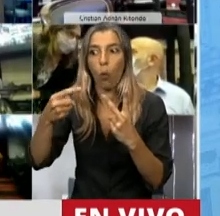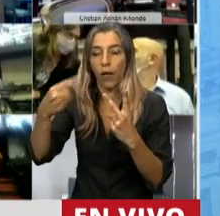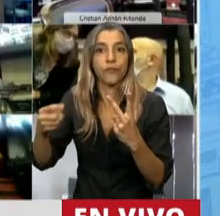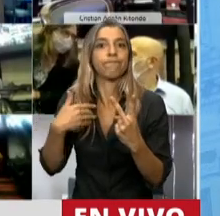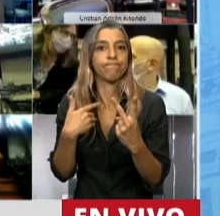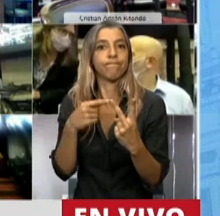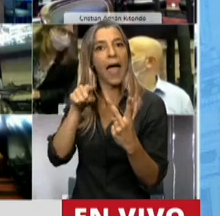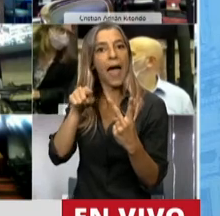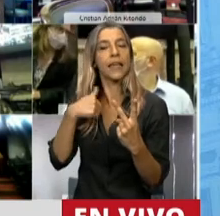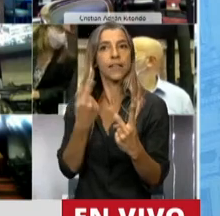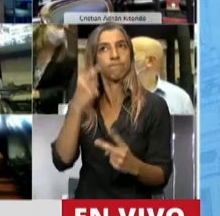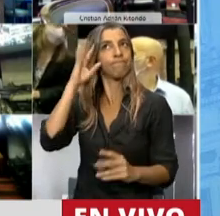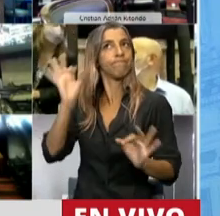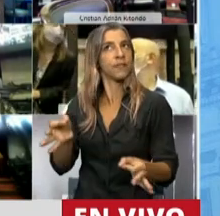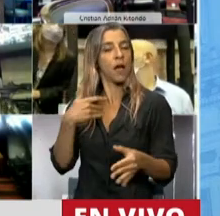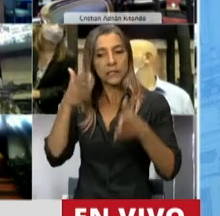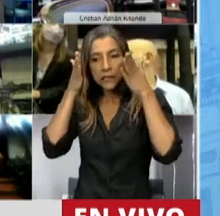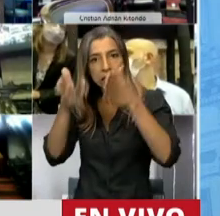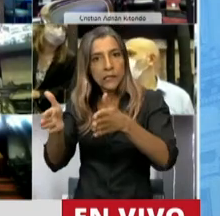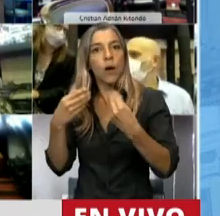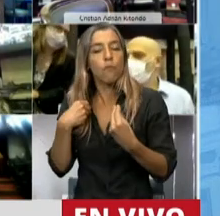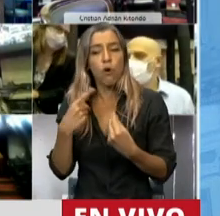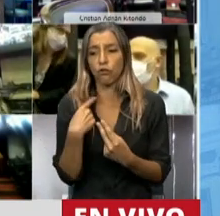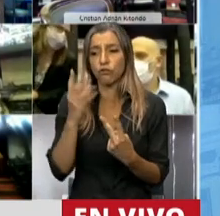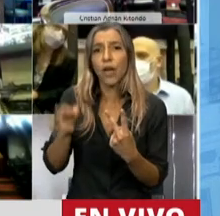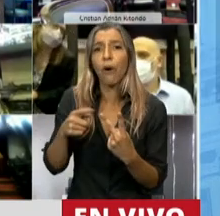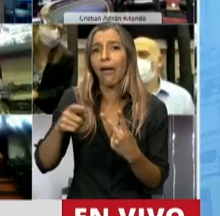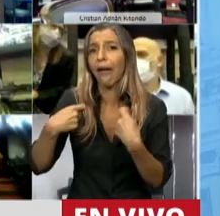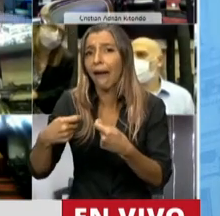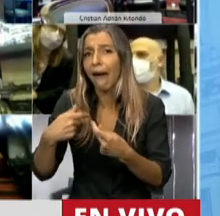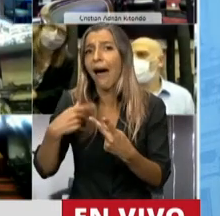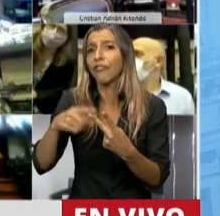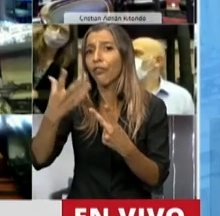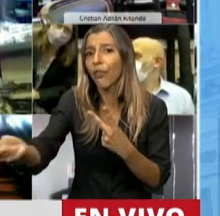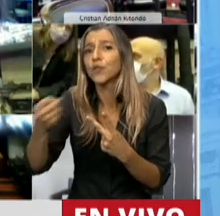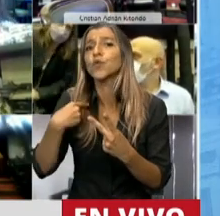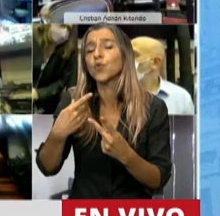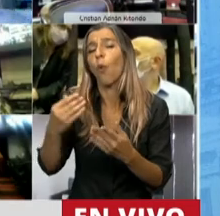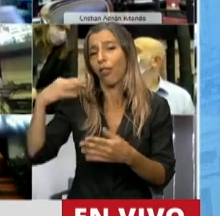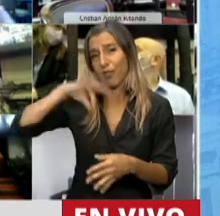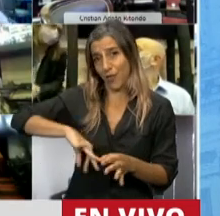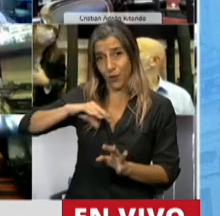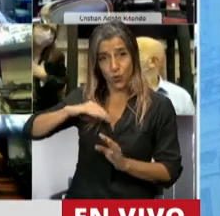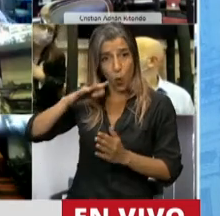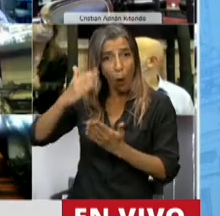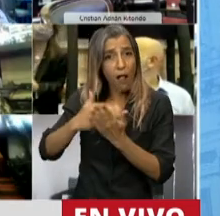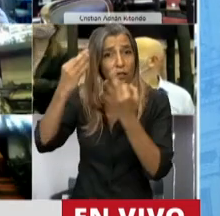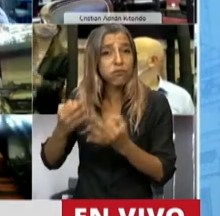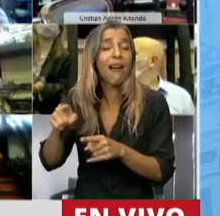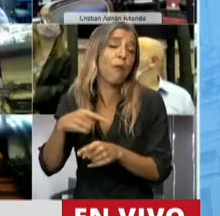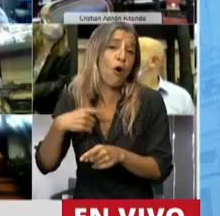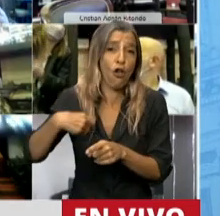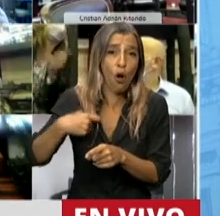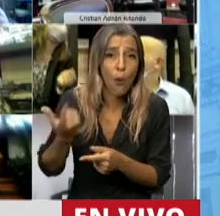En ese sentido, en nuestro país solo se admite como gastos y deducciones para los asalariados los descuentos obligatorios por jubilación y obra